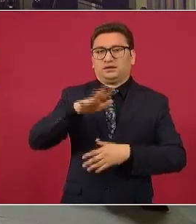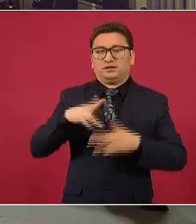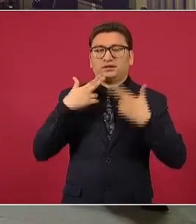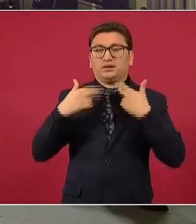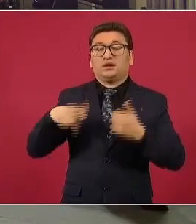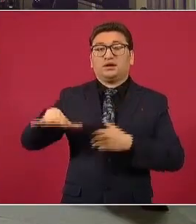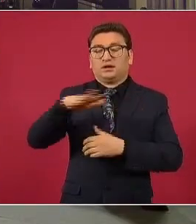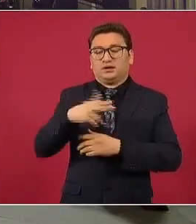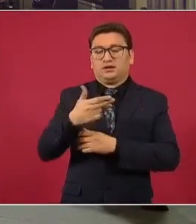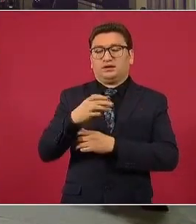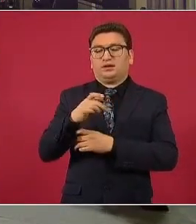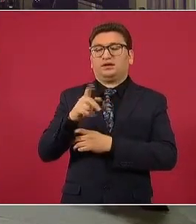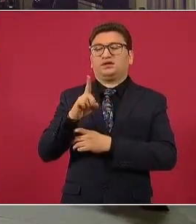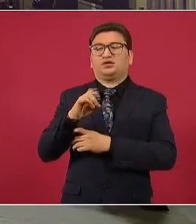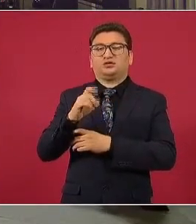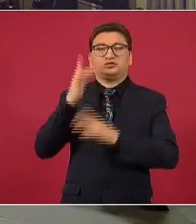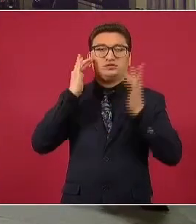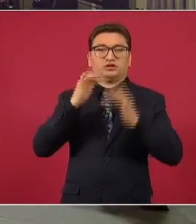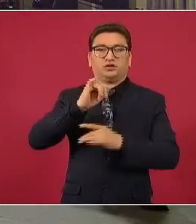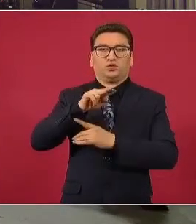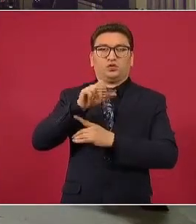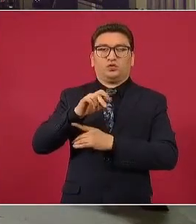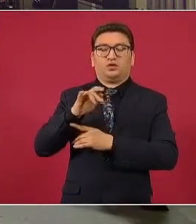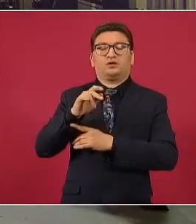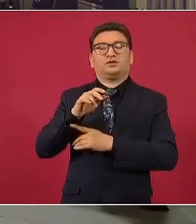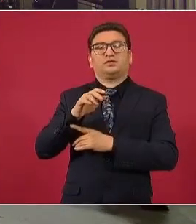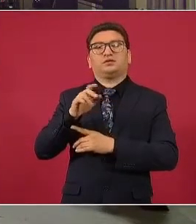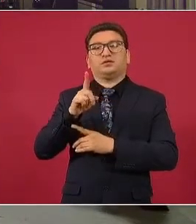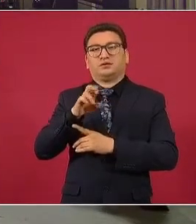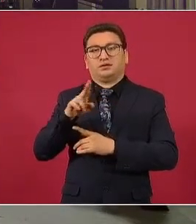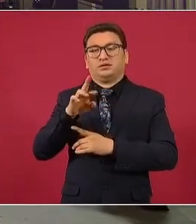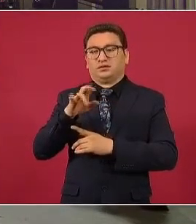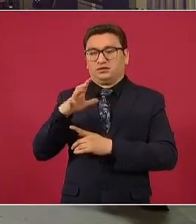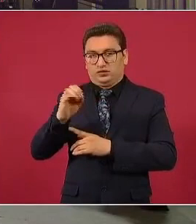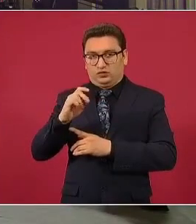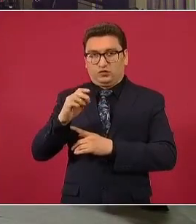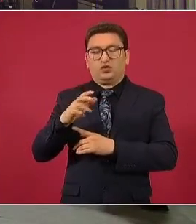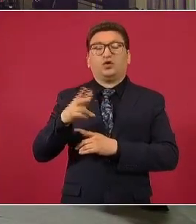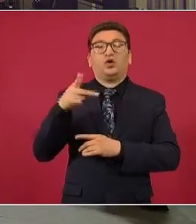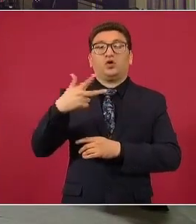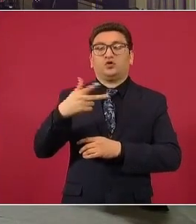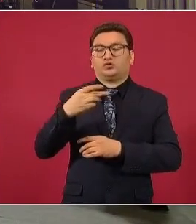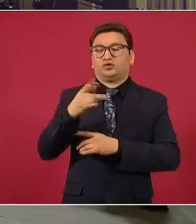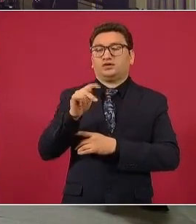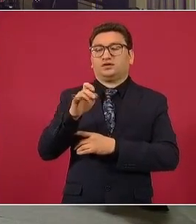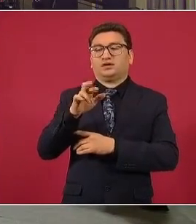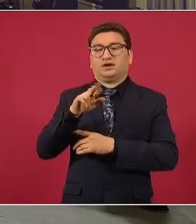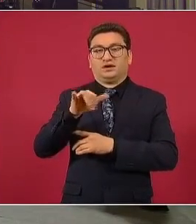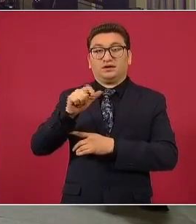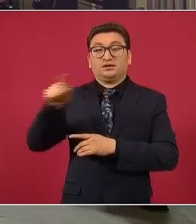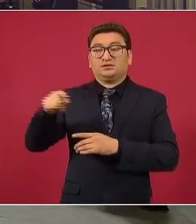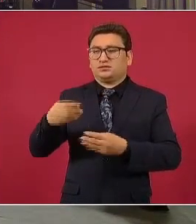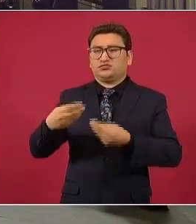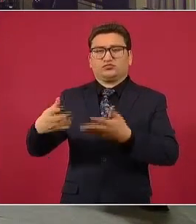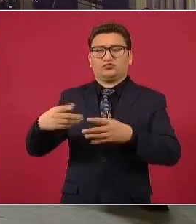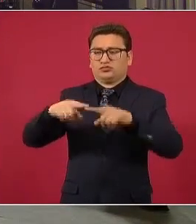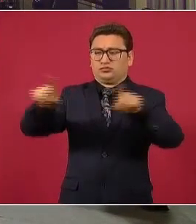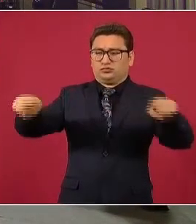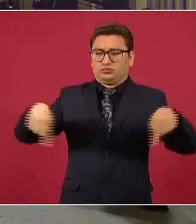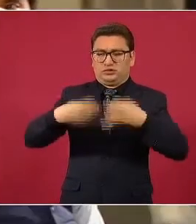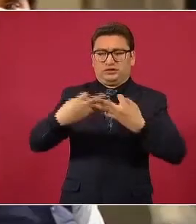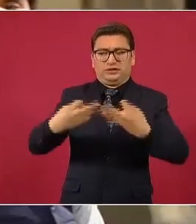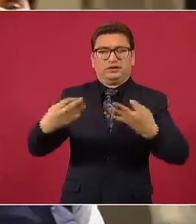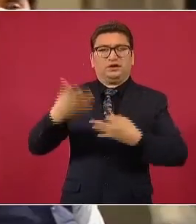Juan del Río que se dio 18 hectáreas al municipio de San Juan del Río desde el